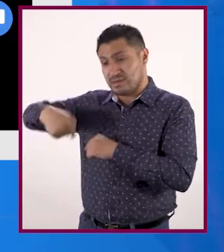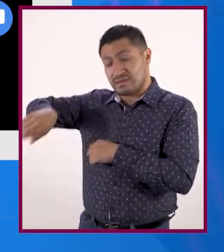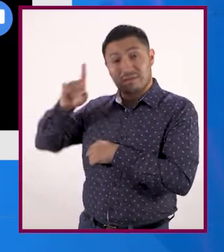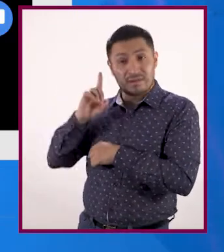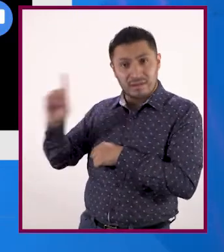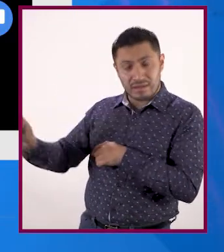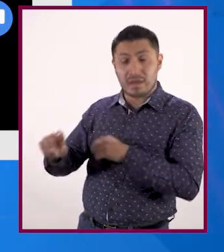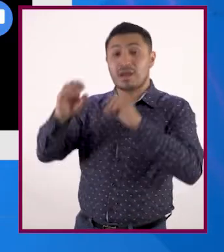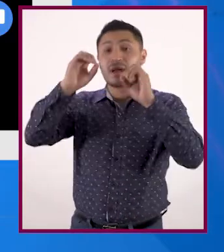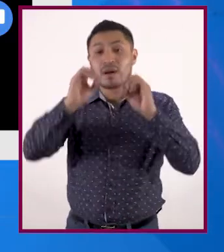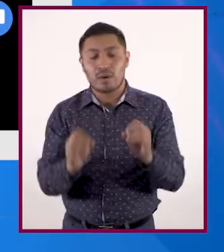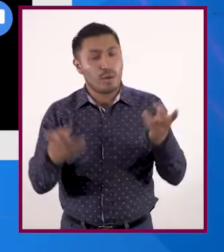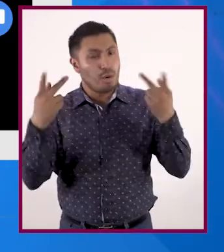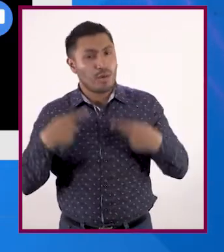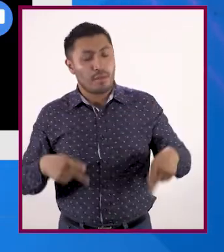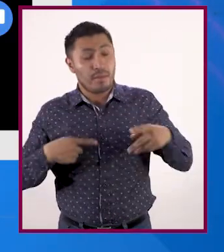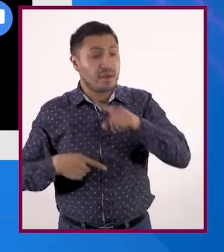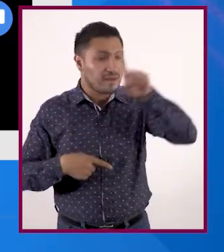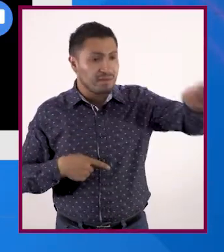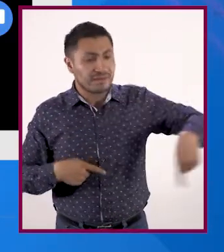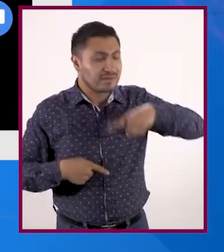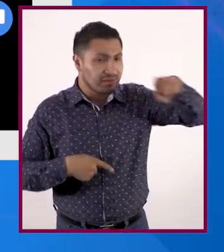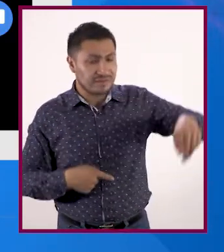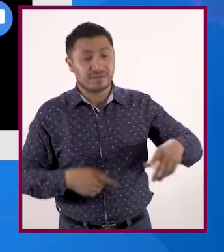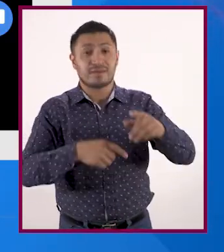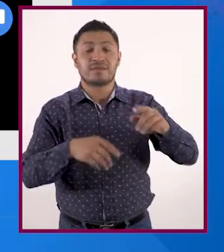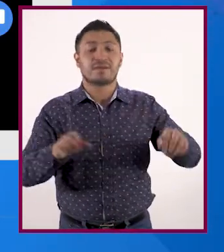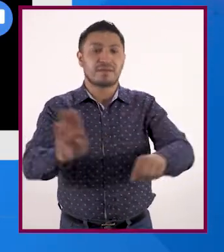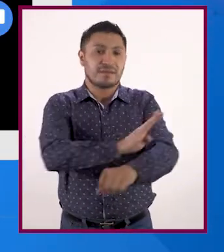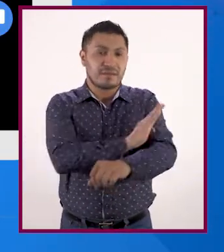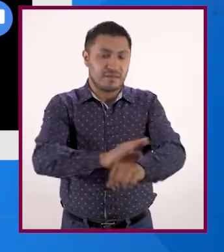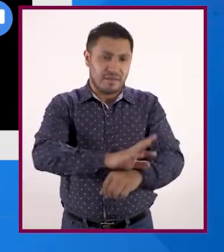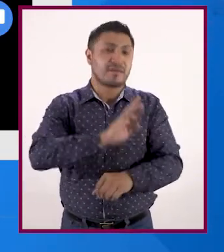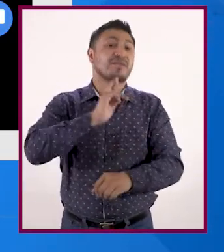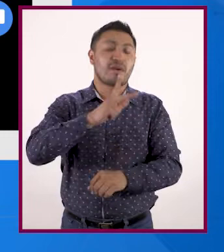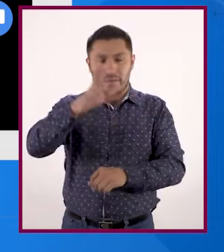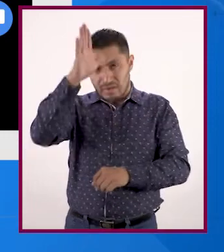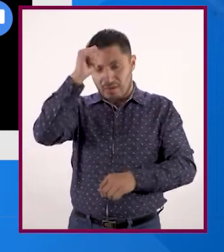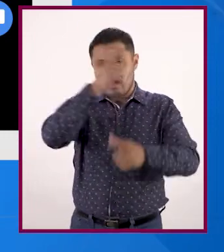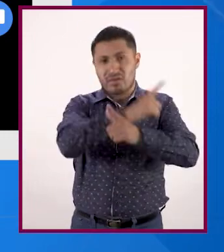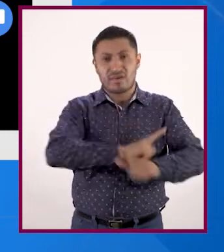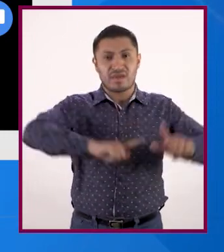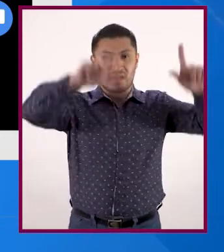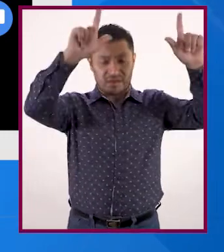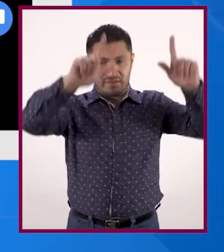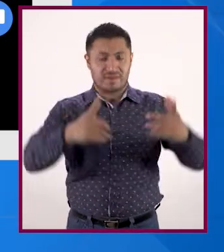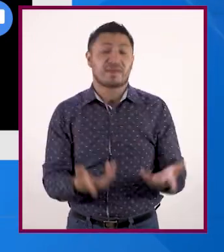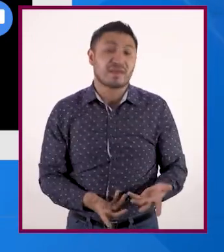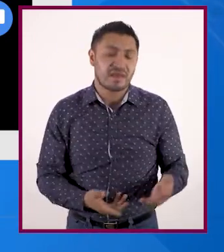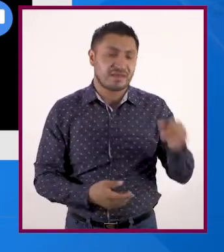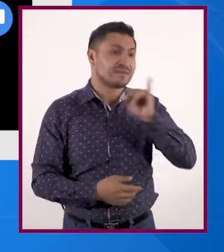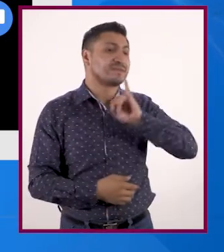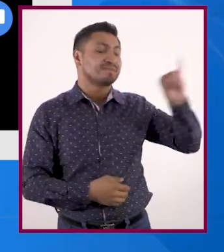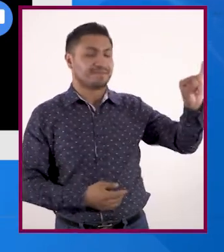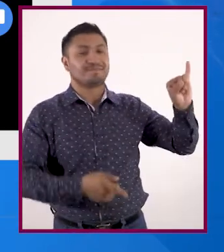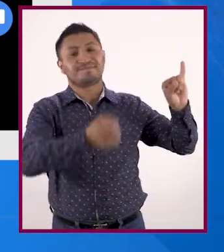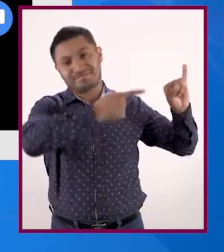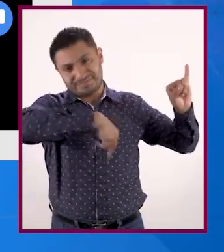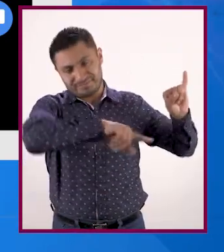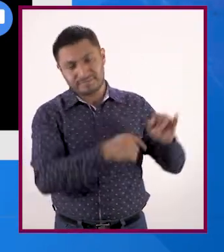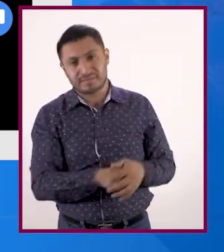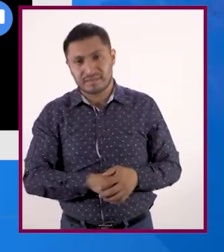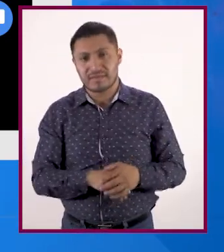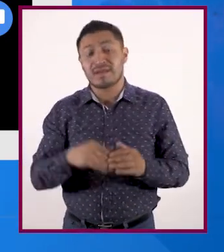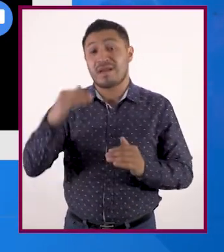otras que están a favor de las libertades y por lo tanto no del conservadurismo del lado izquierdo está muy